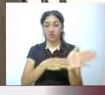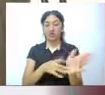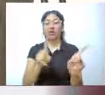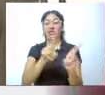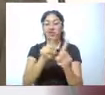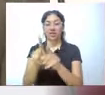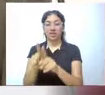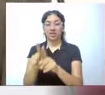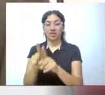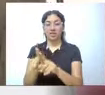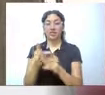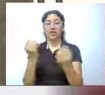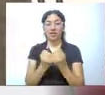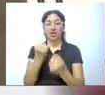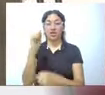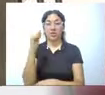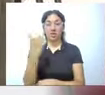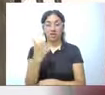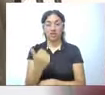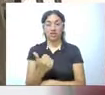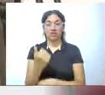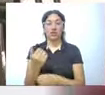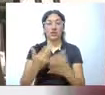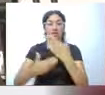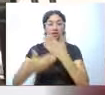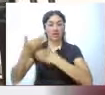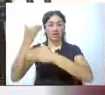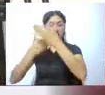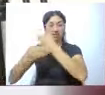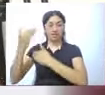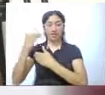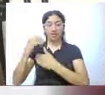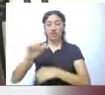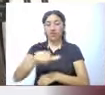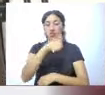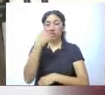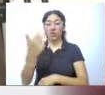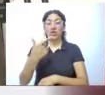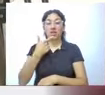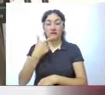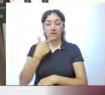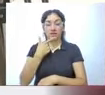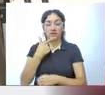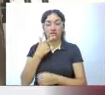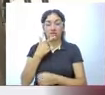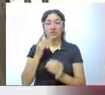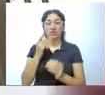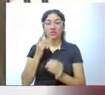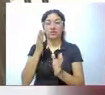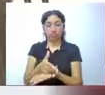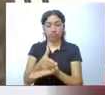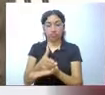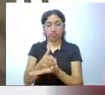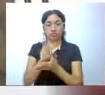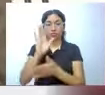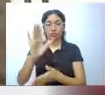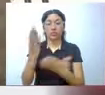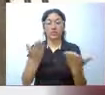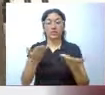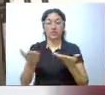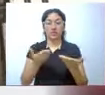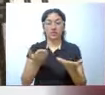Metropolitano donde transitaban los amarillos ha paralizado en sus servicios y el corredor